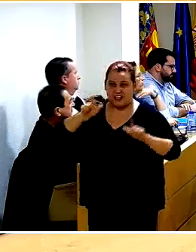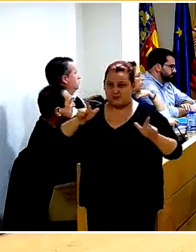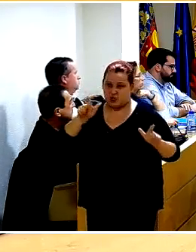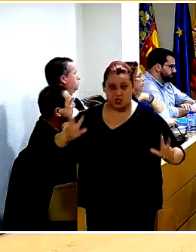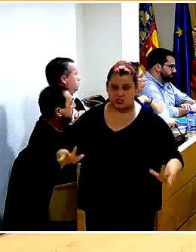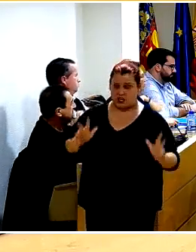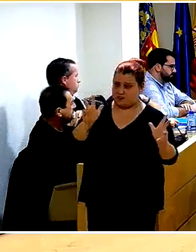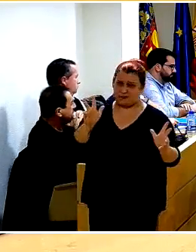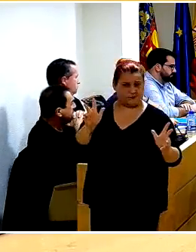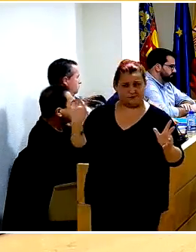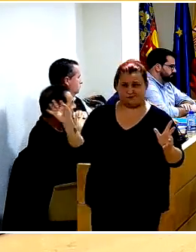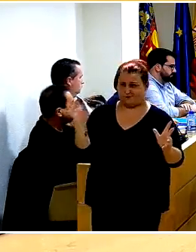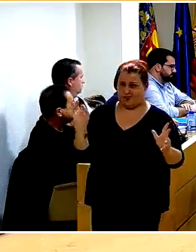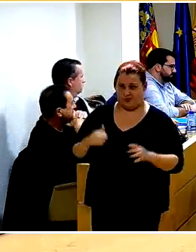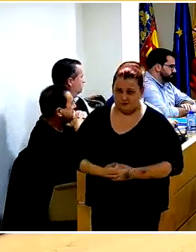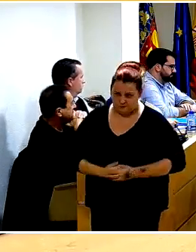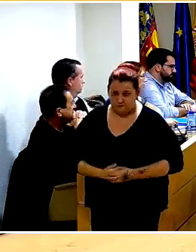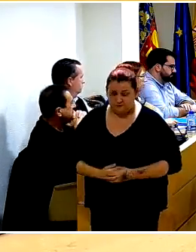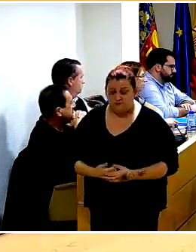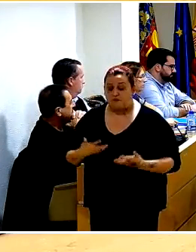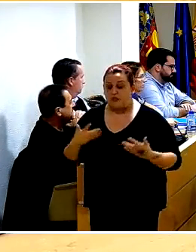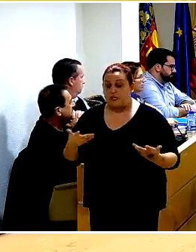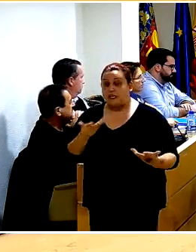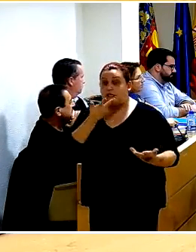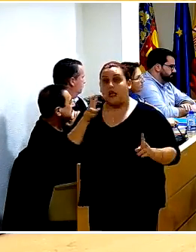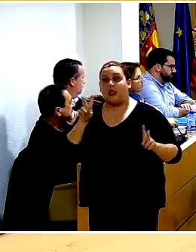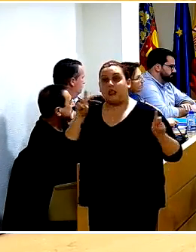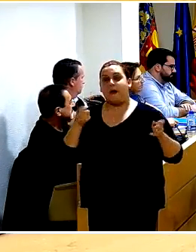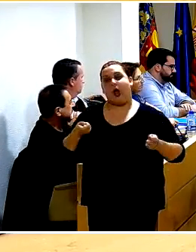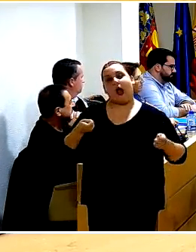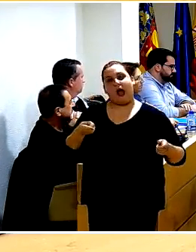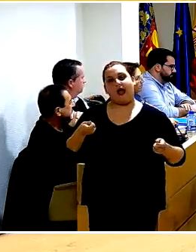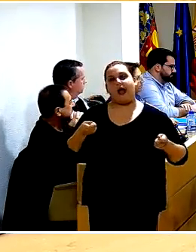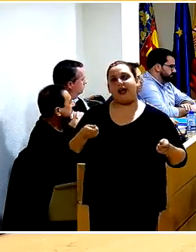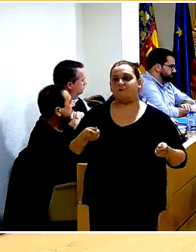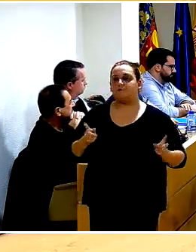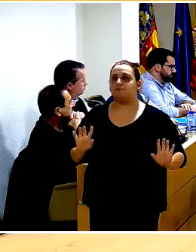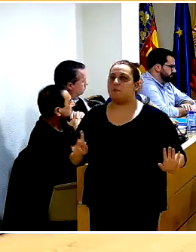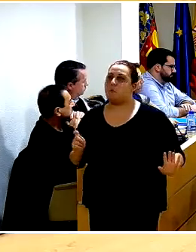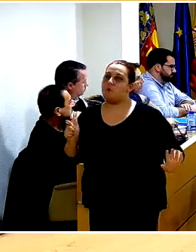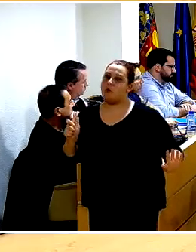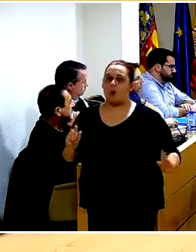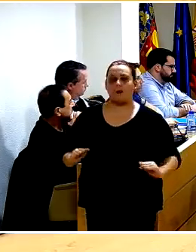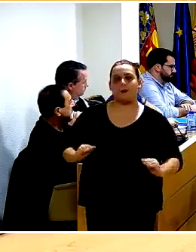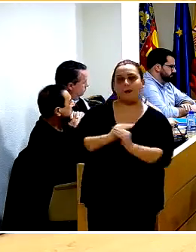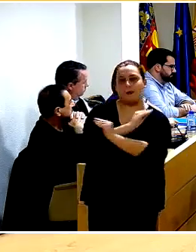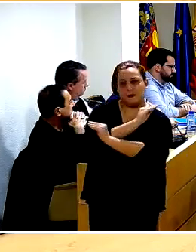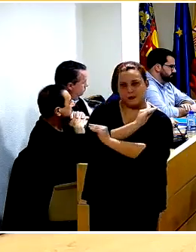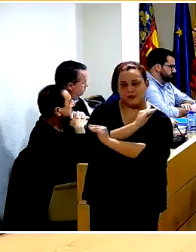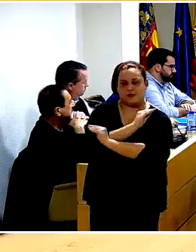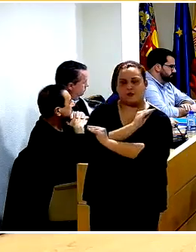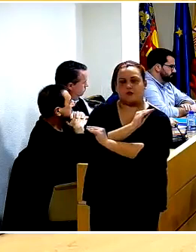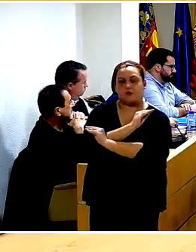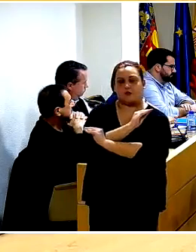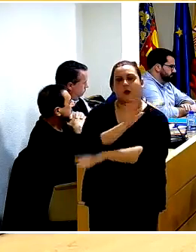las personas. Pero si el tema de gastos resulta bastante contradictorio y